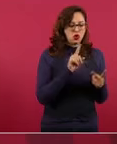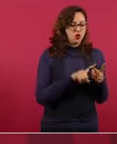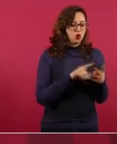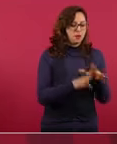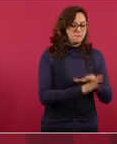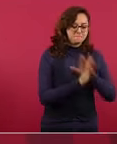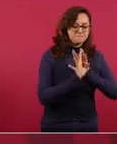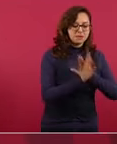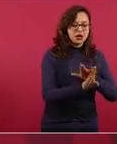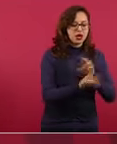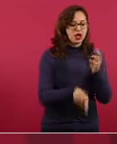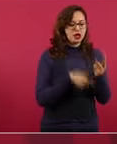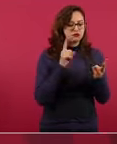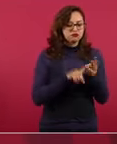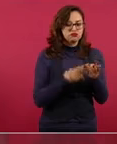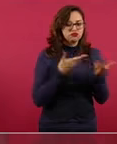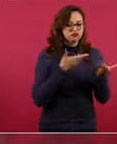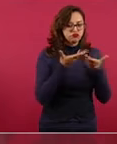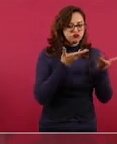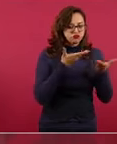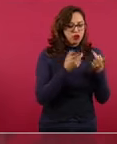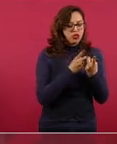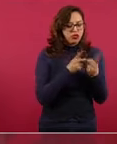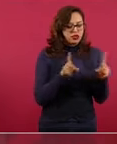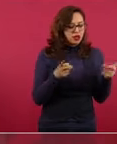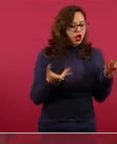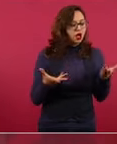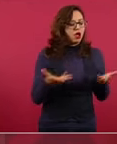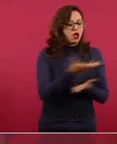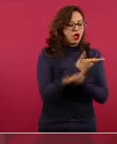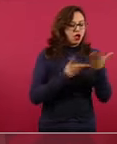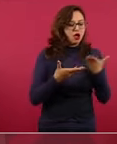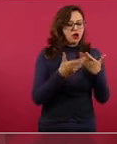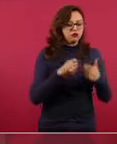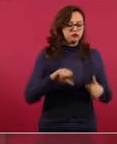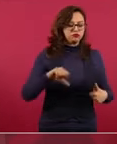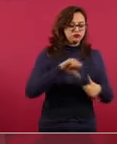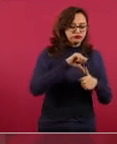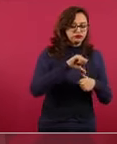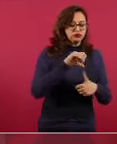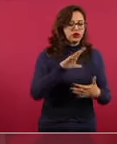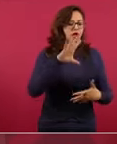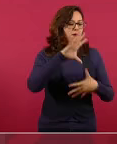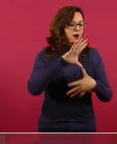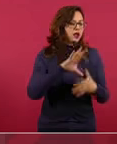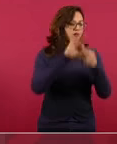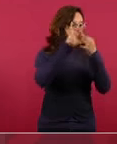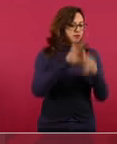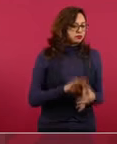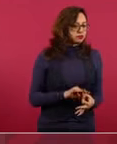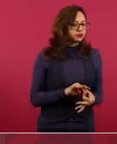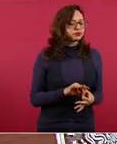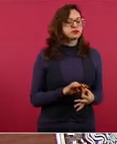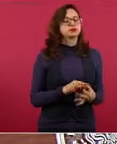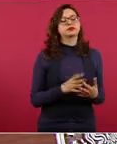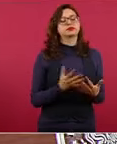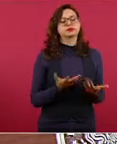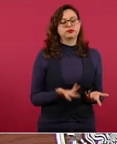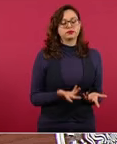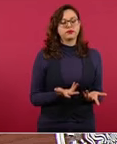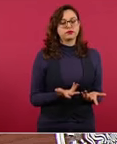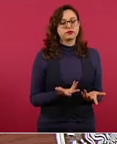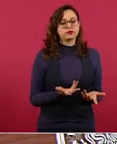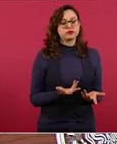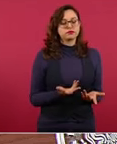y cooperación para el desarrollo centroamérica integración de todo el